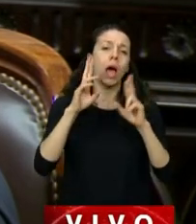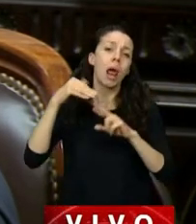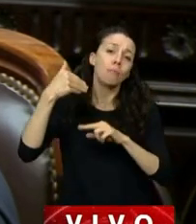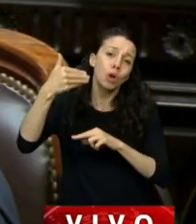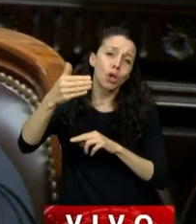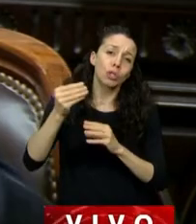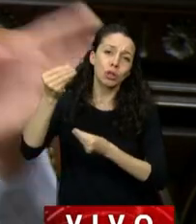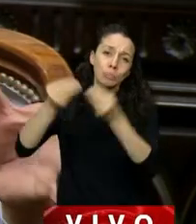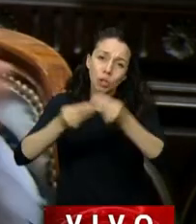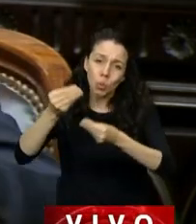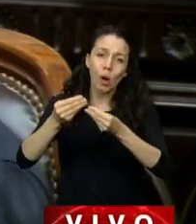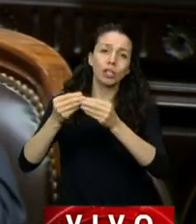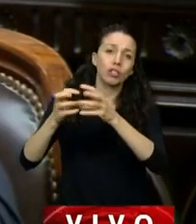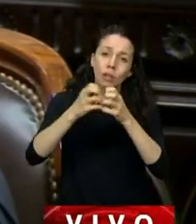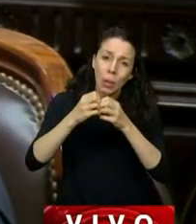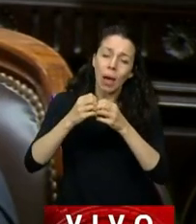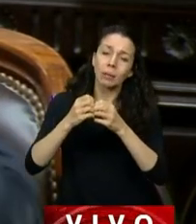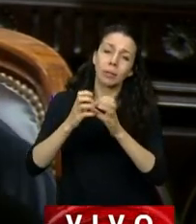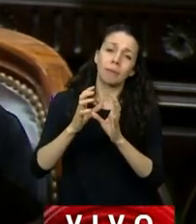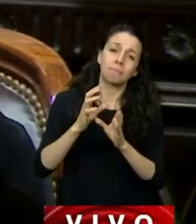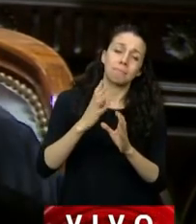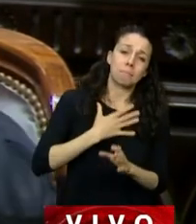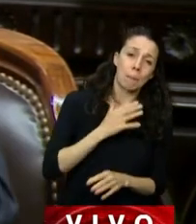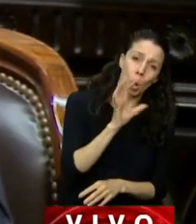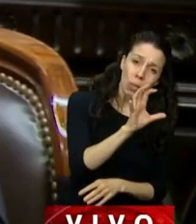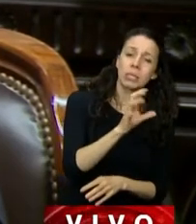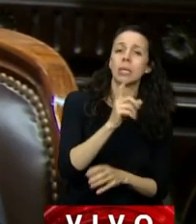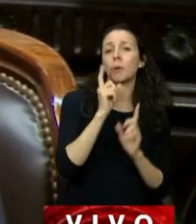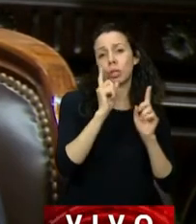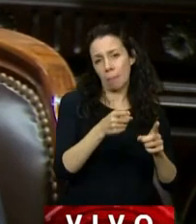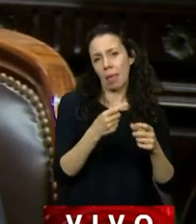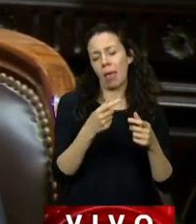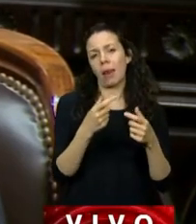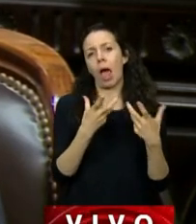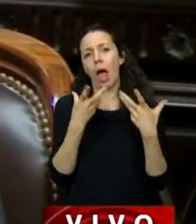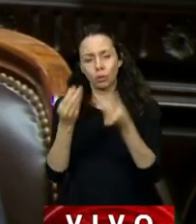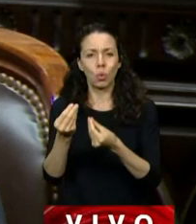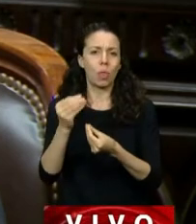presupuestos, tanto en mi provincia, que también beneficiaría, vuelvo a reiterar,